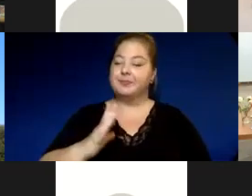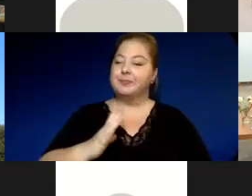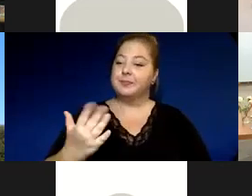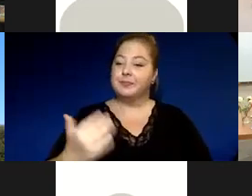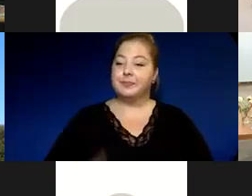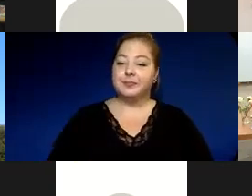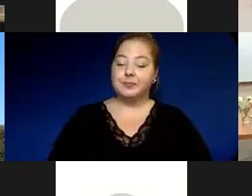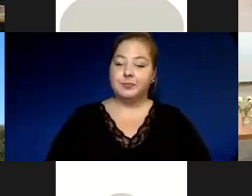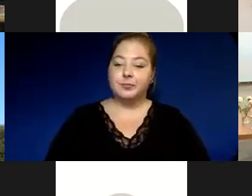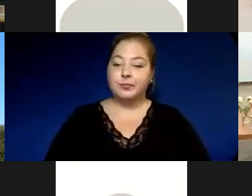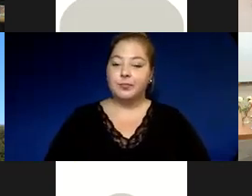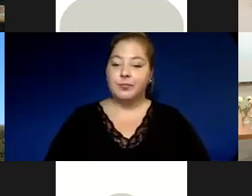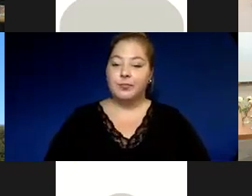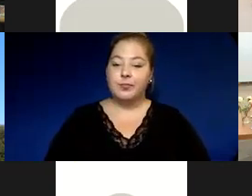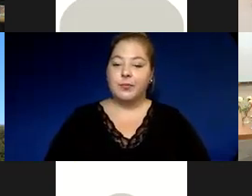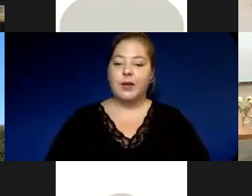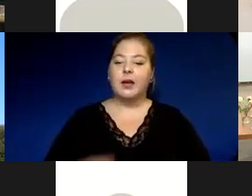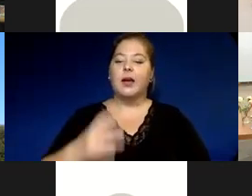Esa pregunta también es para el jefe Nichols.